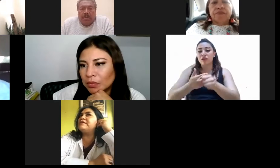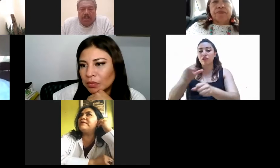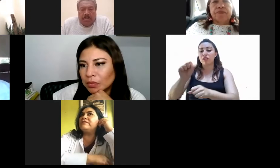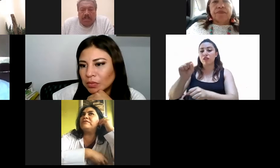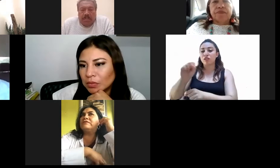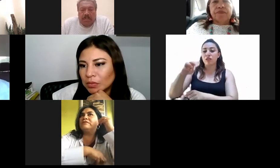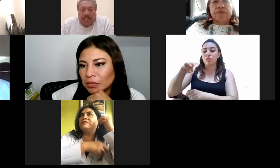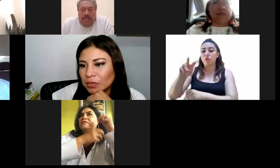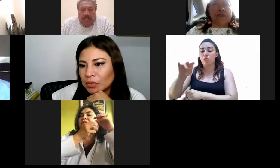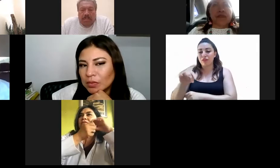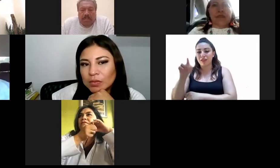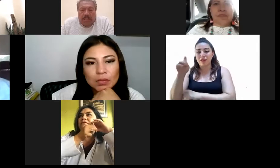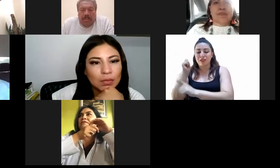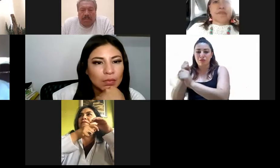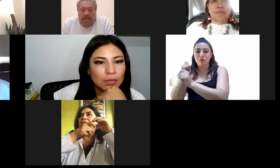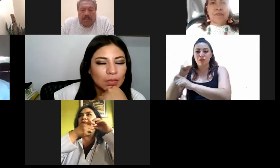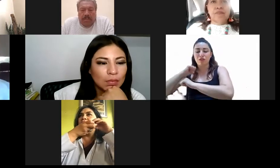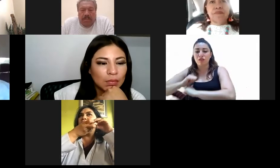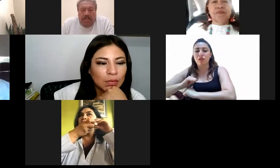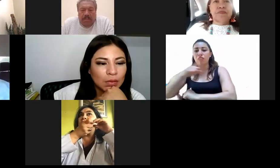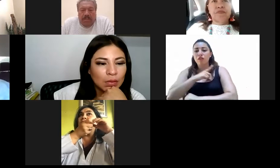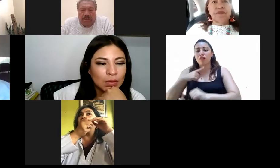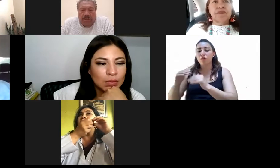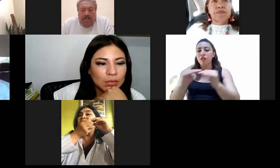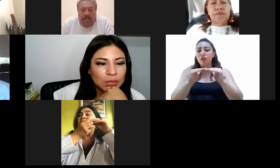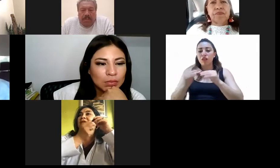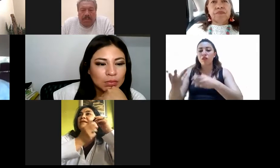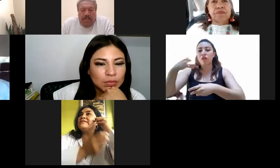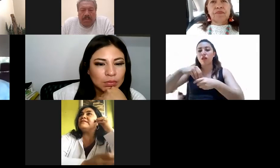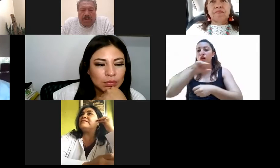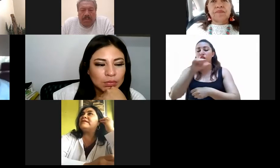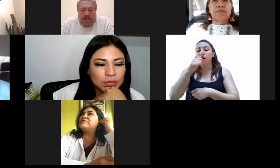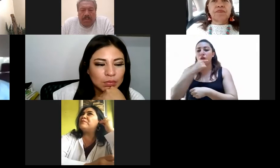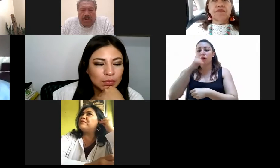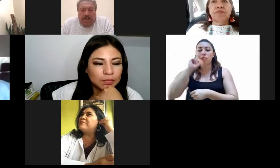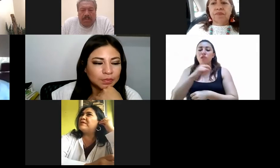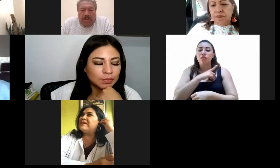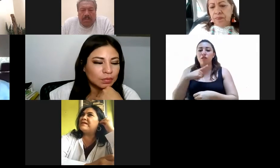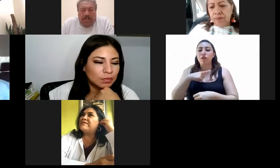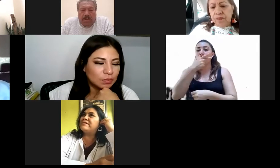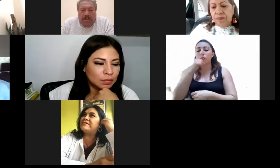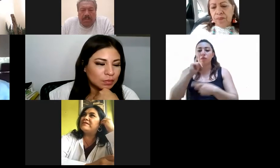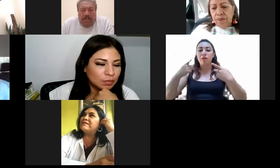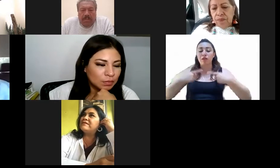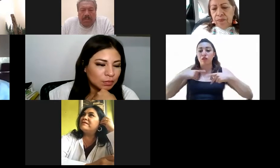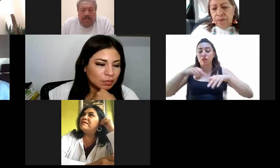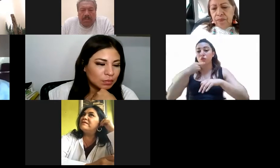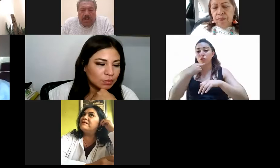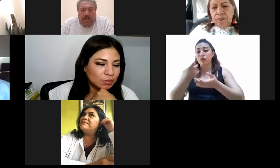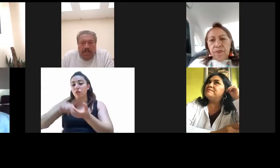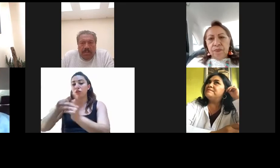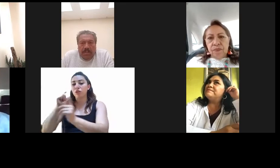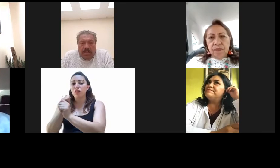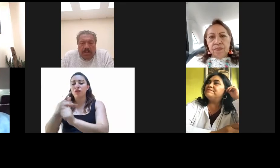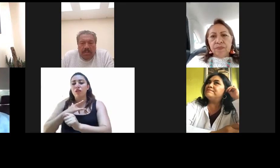inclusión de la perspectiva de género con el fin de fomentar un ambiente de respeto entre las y los usuarios de transporte público y particular. Se deberá